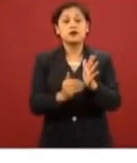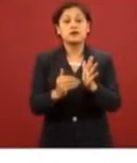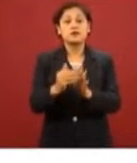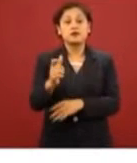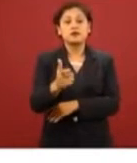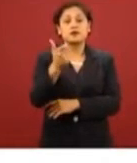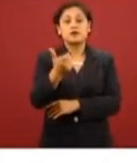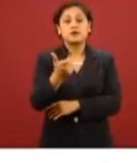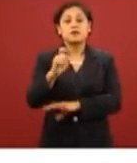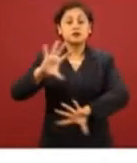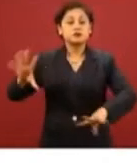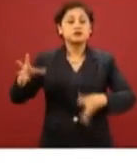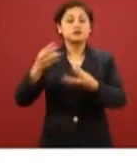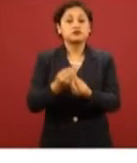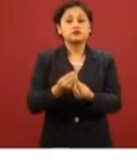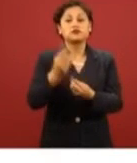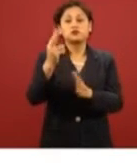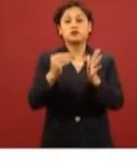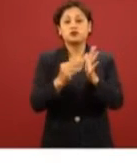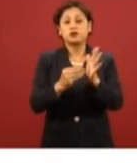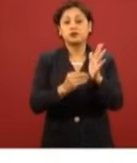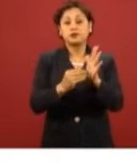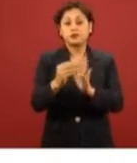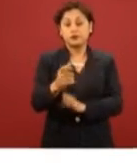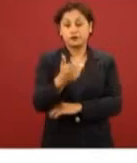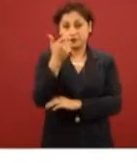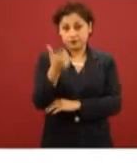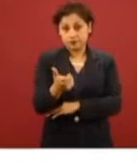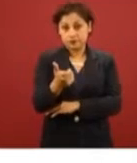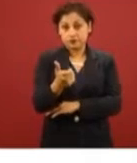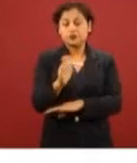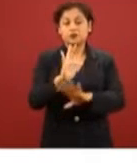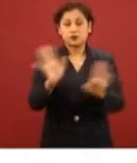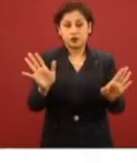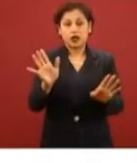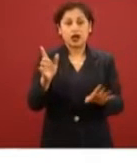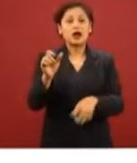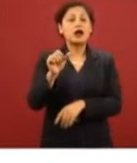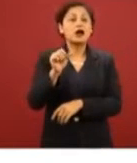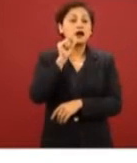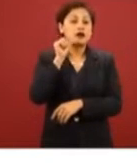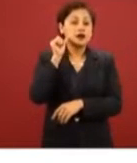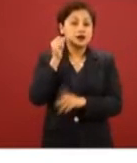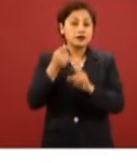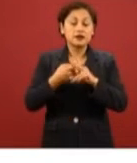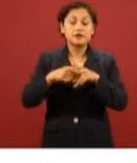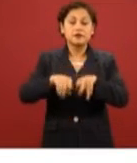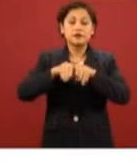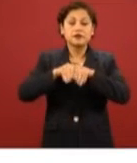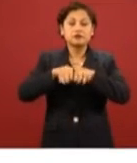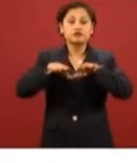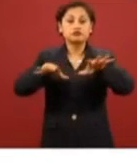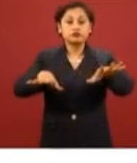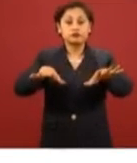repartir 2,000 millones de pesos, y como les reitero, ya iniciamos la distribución para la